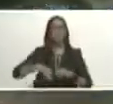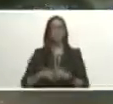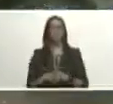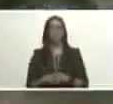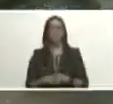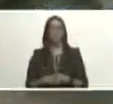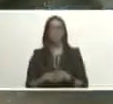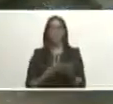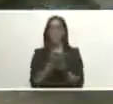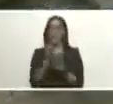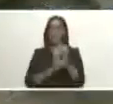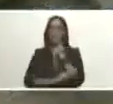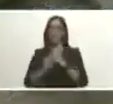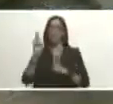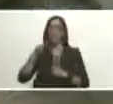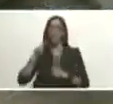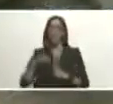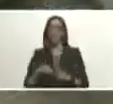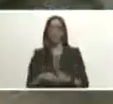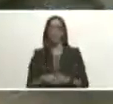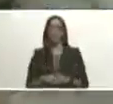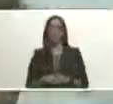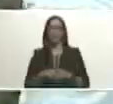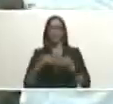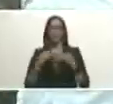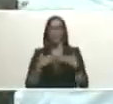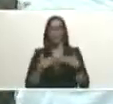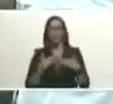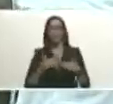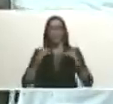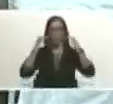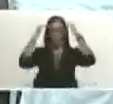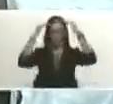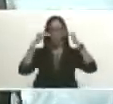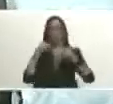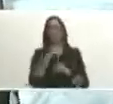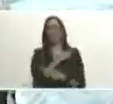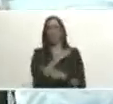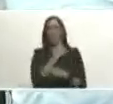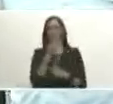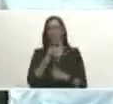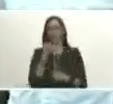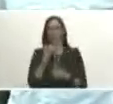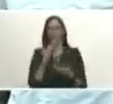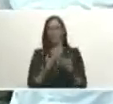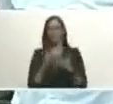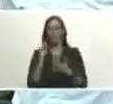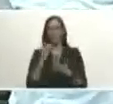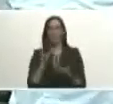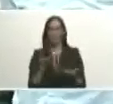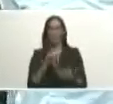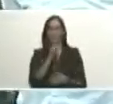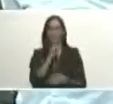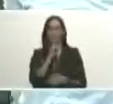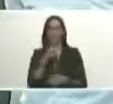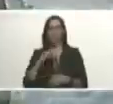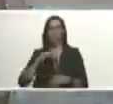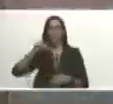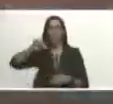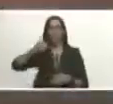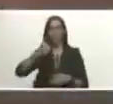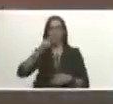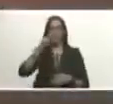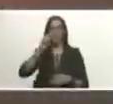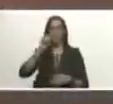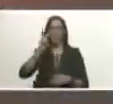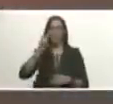Leales siempre, traidores nunca. Mi comandante jefe, buenas tardes. Permiso para hablar con usted. Le informo, soy el mayor Tobar Sánchez